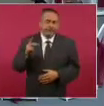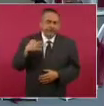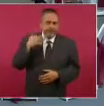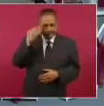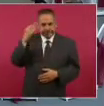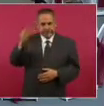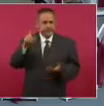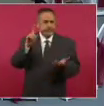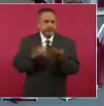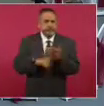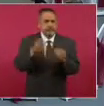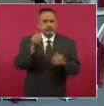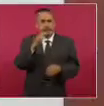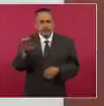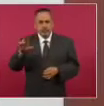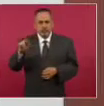de